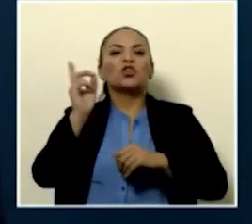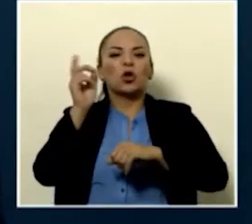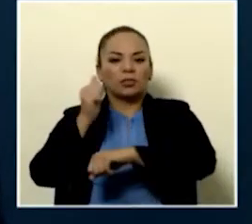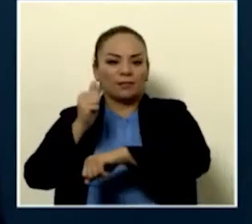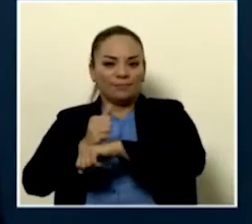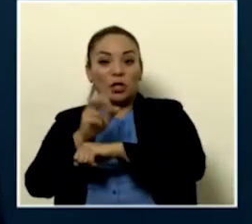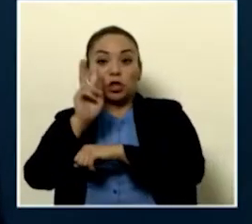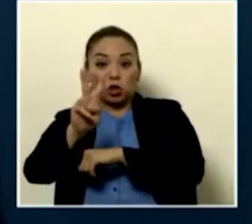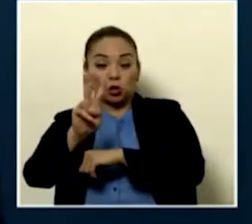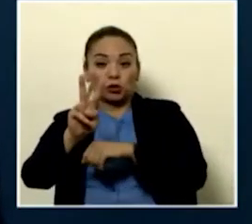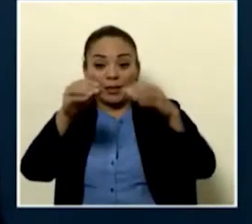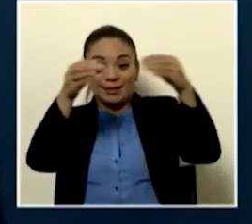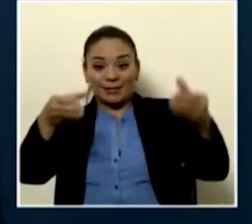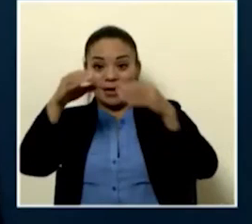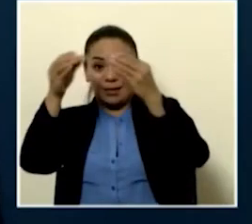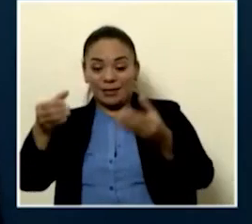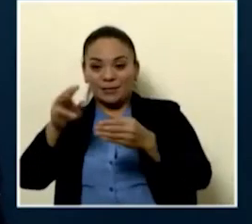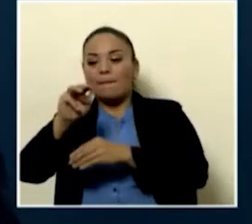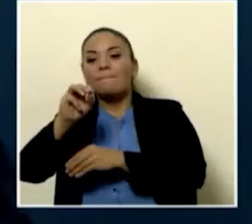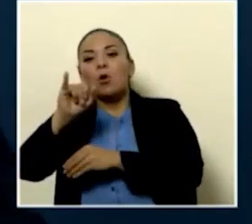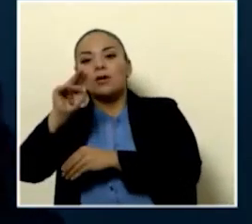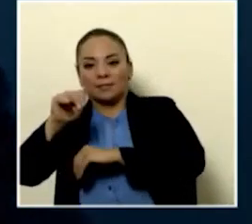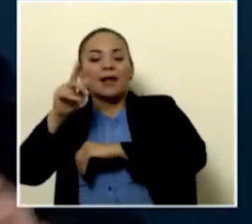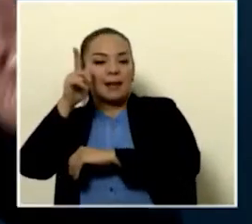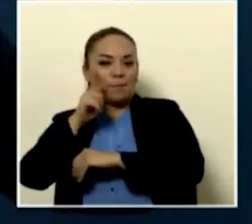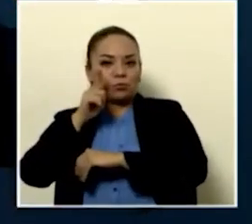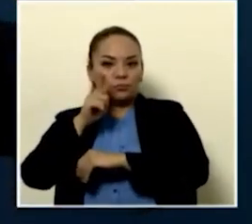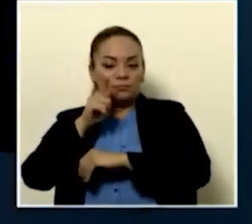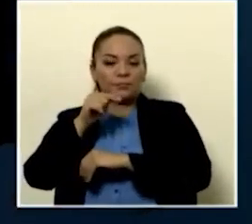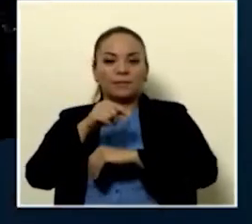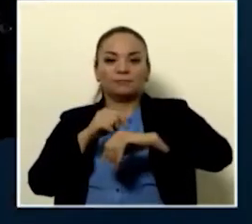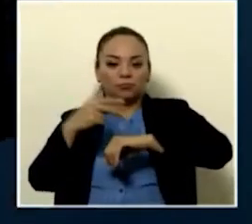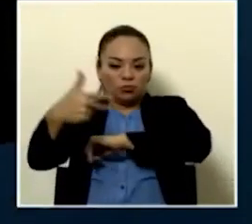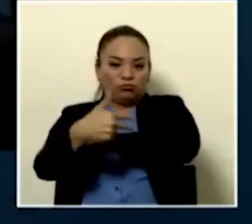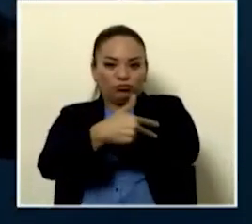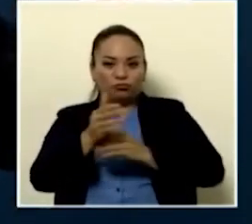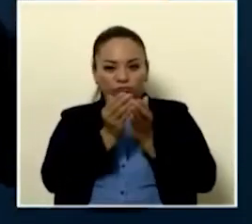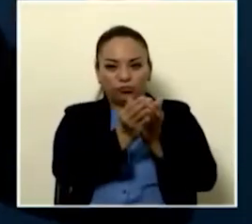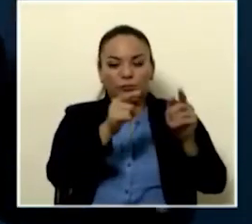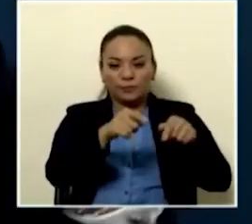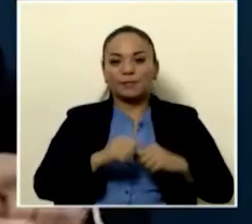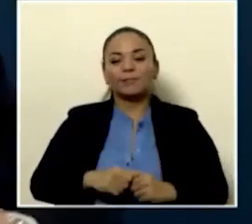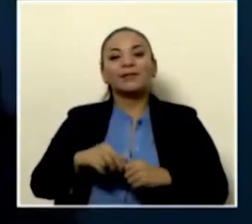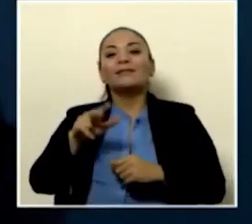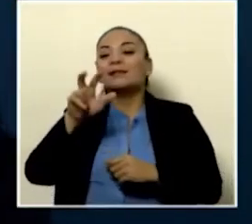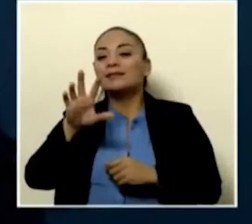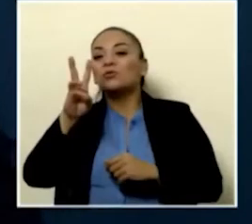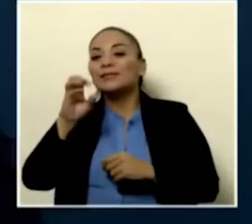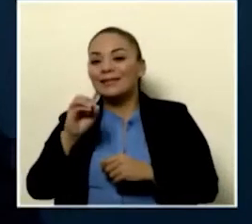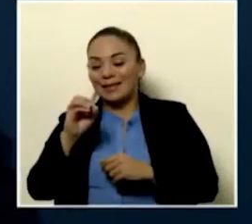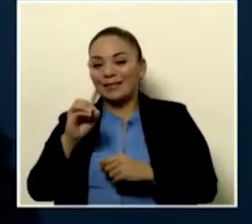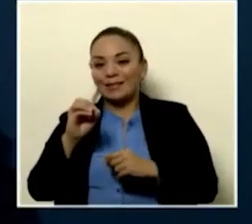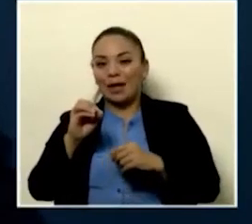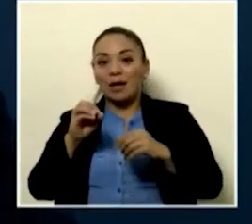Moín, pero estos son escáneres de verdad. Escanean a 360 grados todos